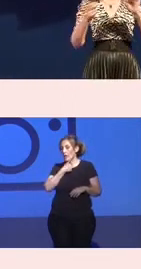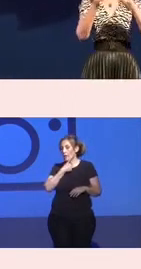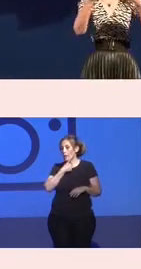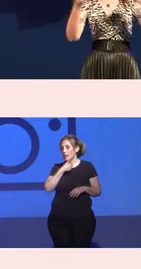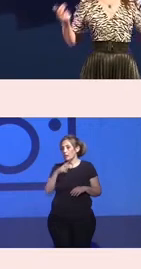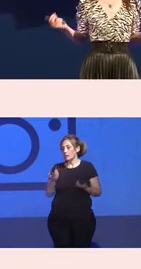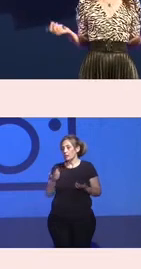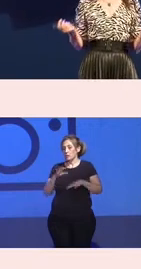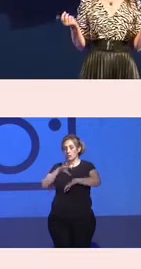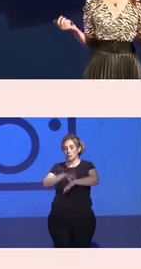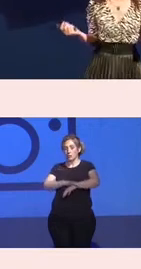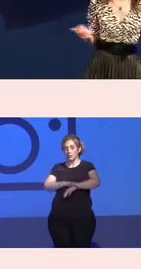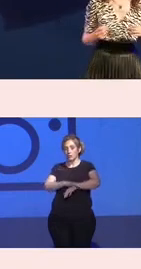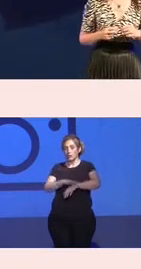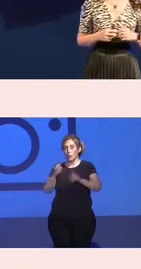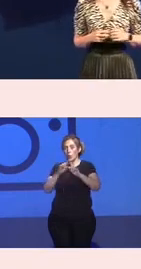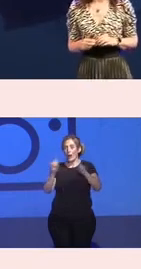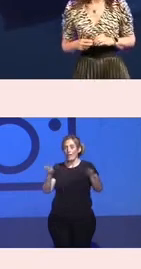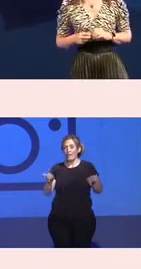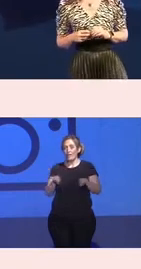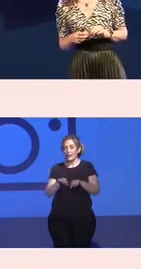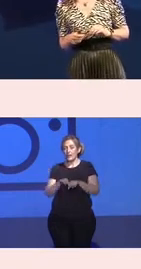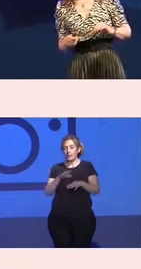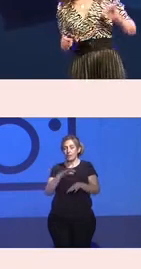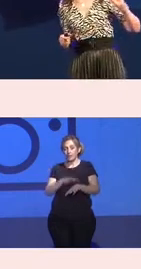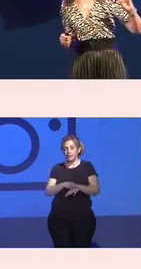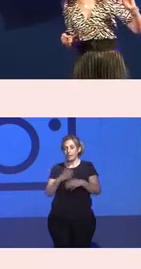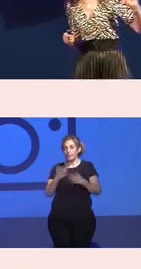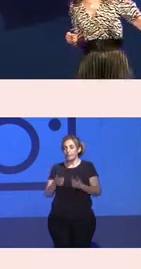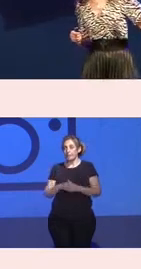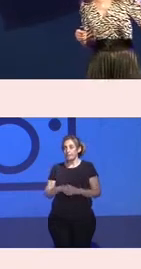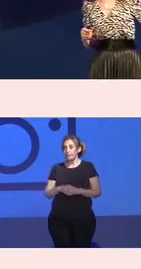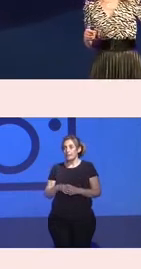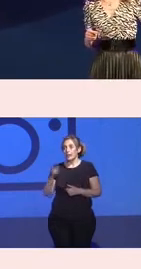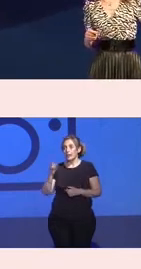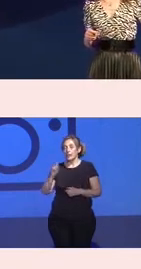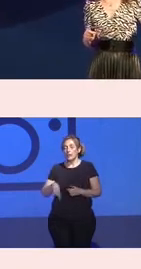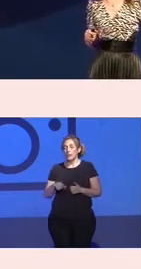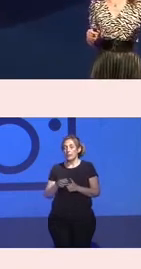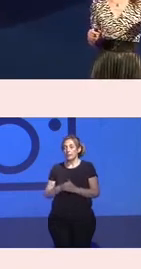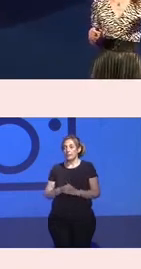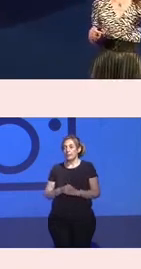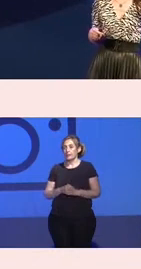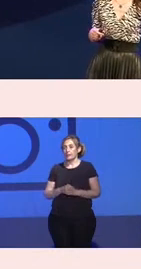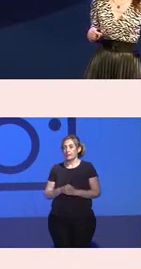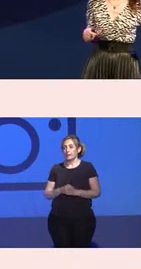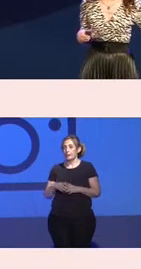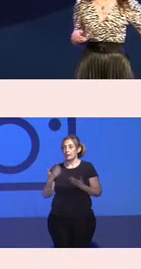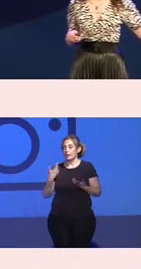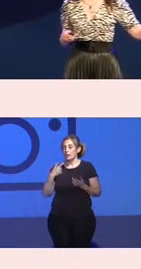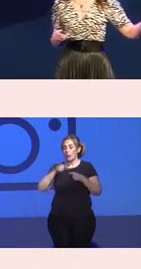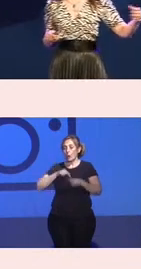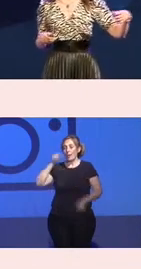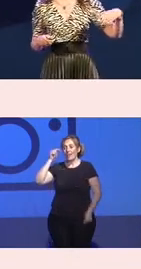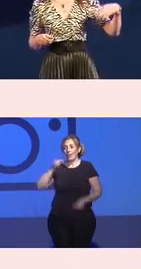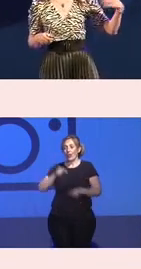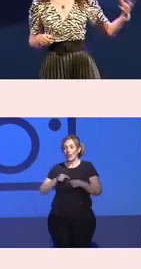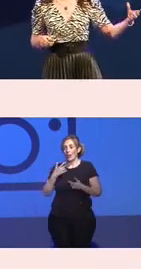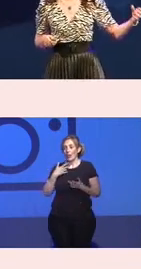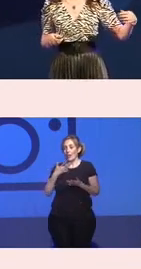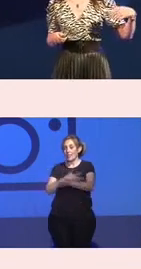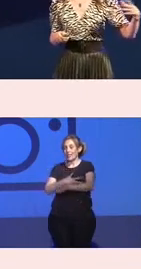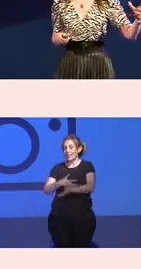pone pues una ficha Vale entonces se le toman también eh mediciones Por ejemplo